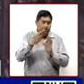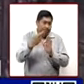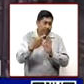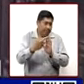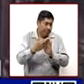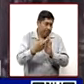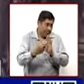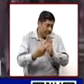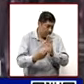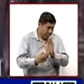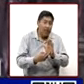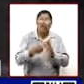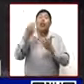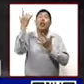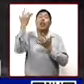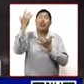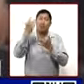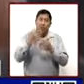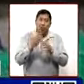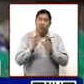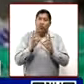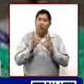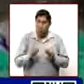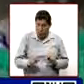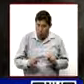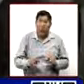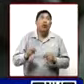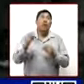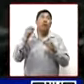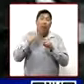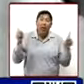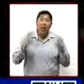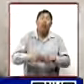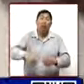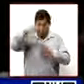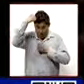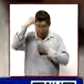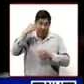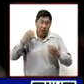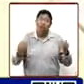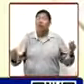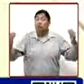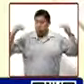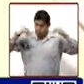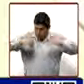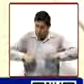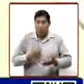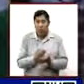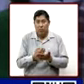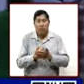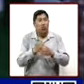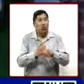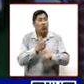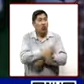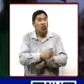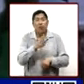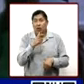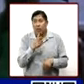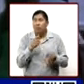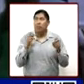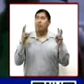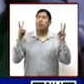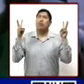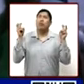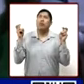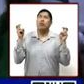reglamentación, esperemos que se eche para atrás. Sin embargo, para el movimiento al socialismo, la crisis económica tiene nombre. Vemos que es un